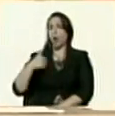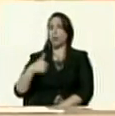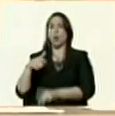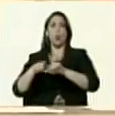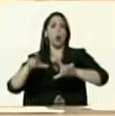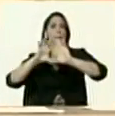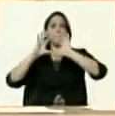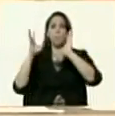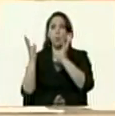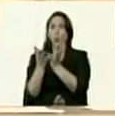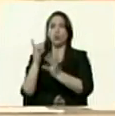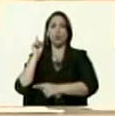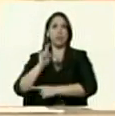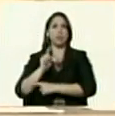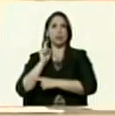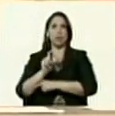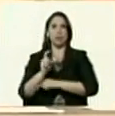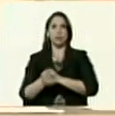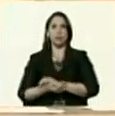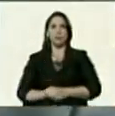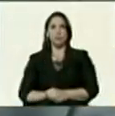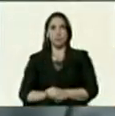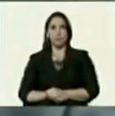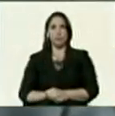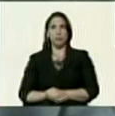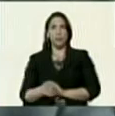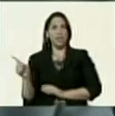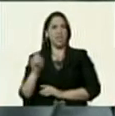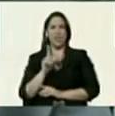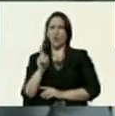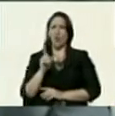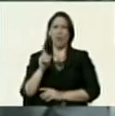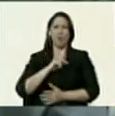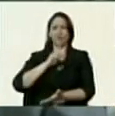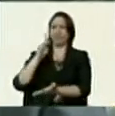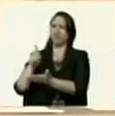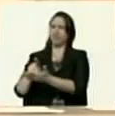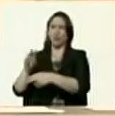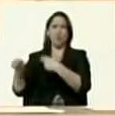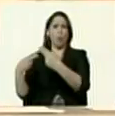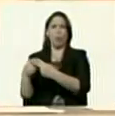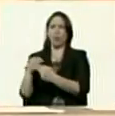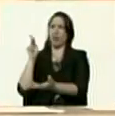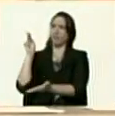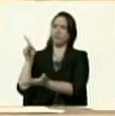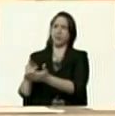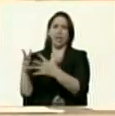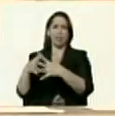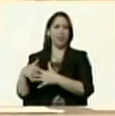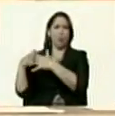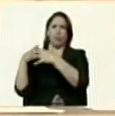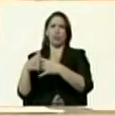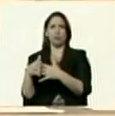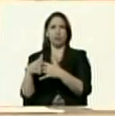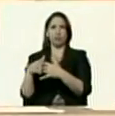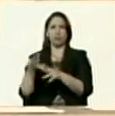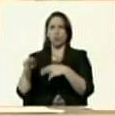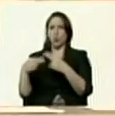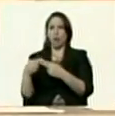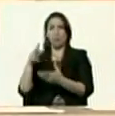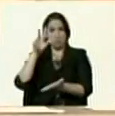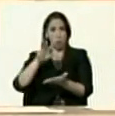mundo que sea necesario ir. Que no sea Estados Unidos, porque no quiero ir más a Estados Unidos por los momentos.